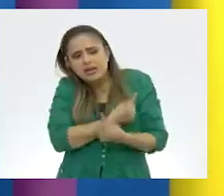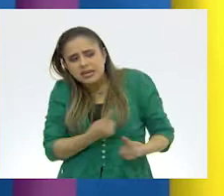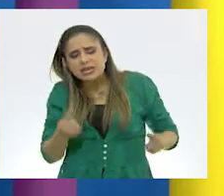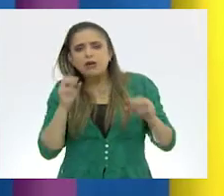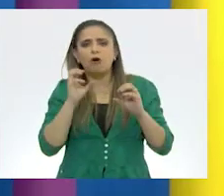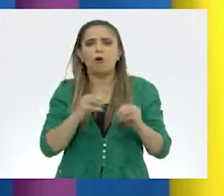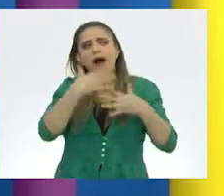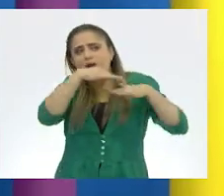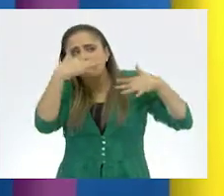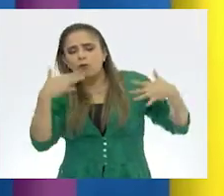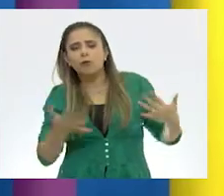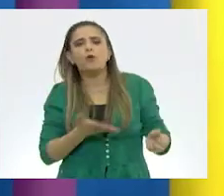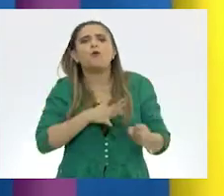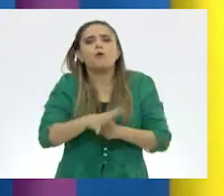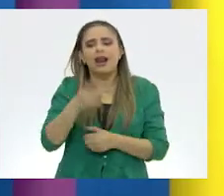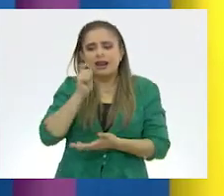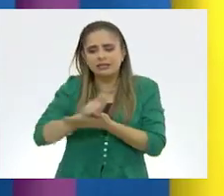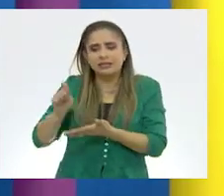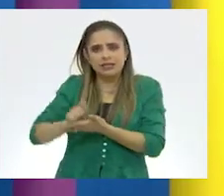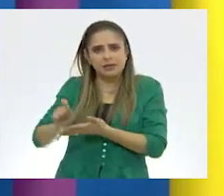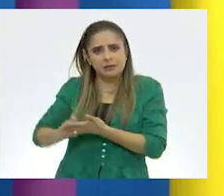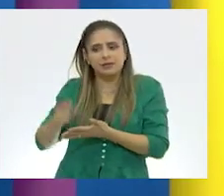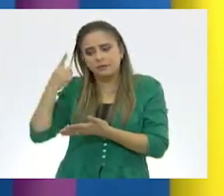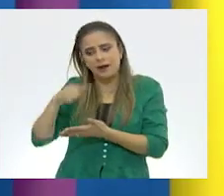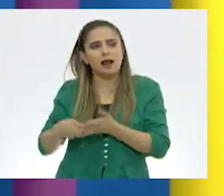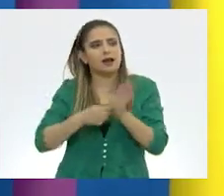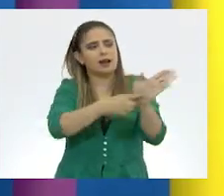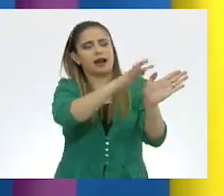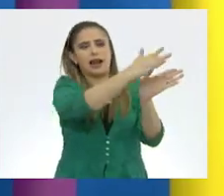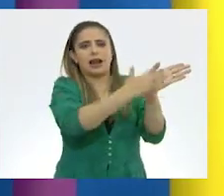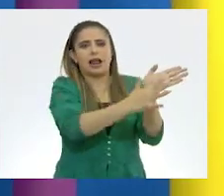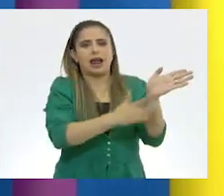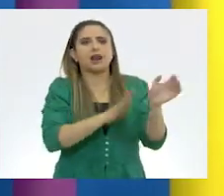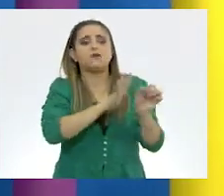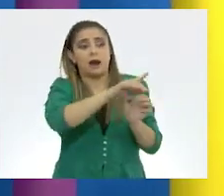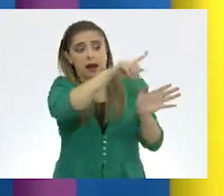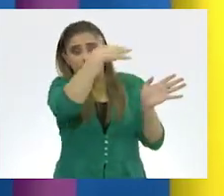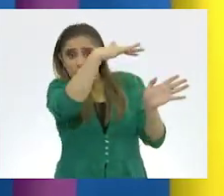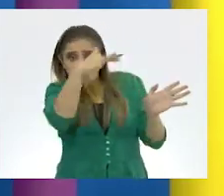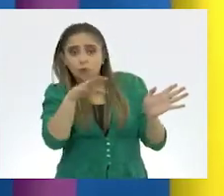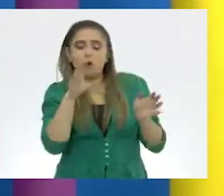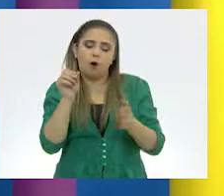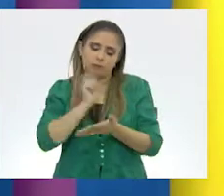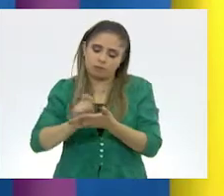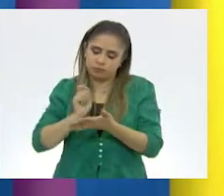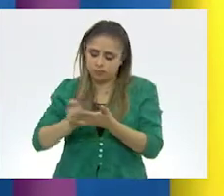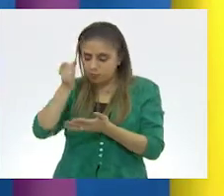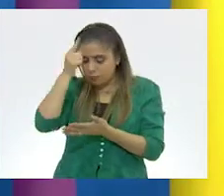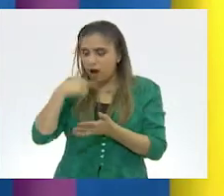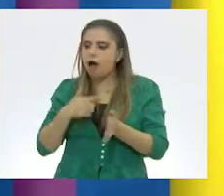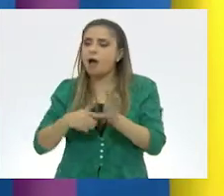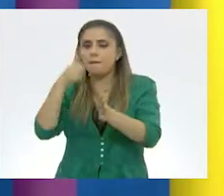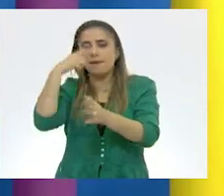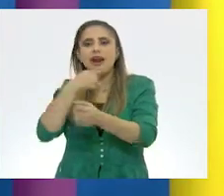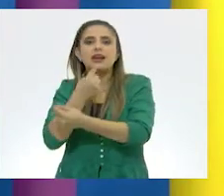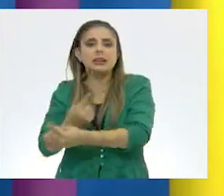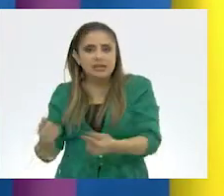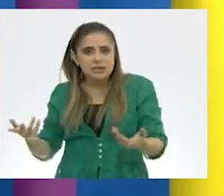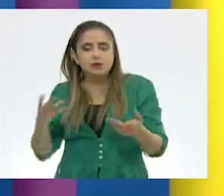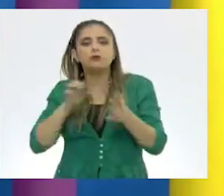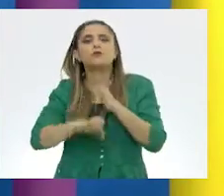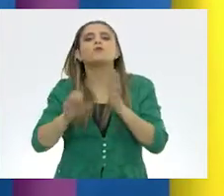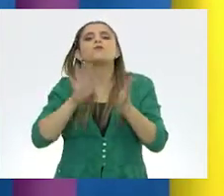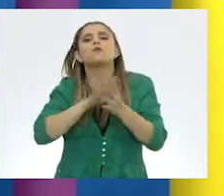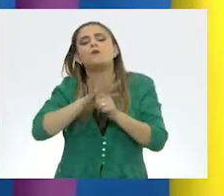ir construyendo a nuestros personajes, definir sus características psicológicas, físicas, sus historias